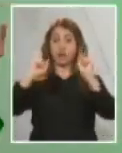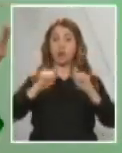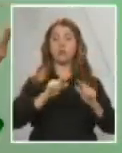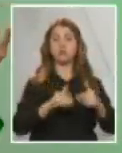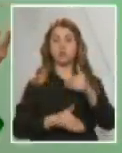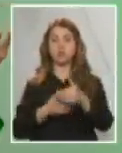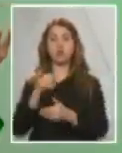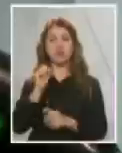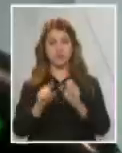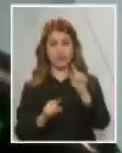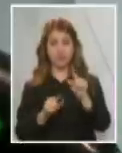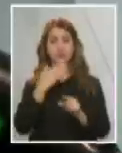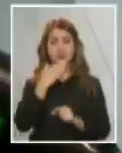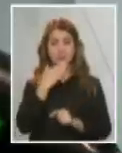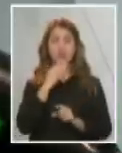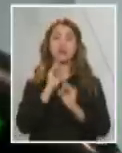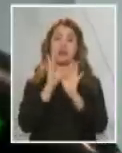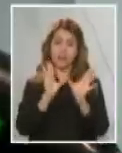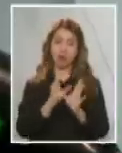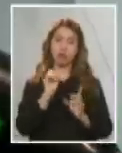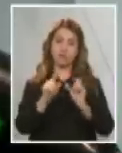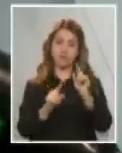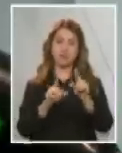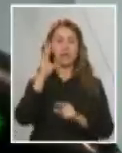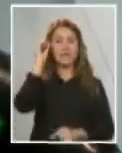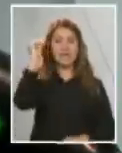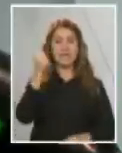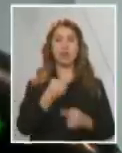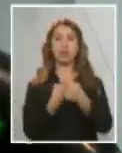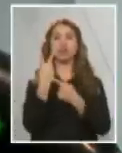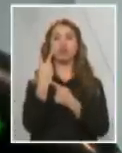proceso de defensa de la idea. Hay que hacer defensa de la idea, sí,